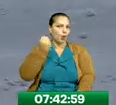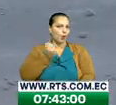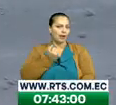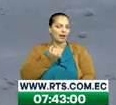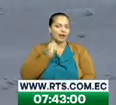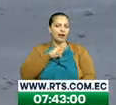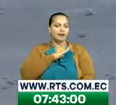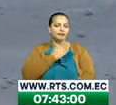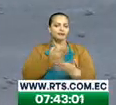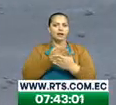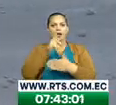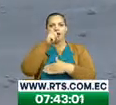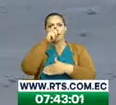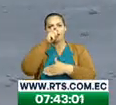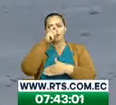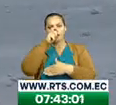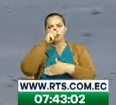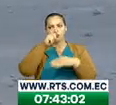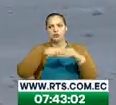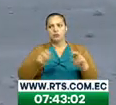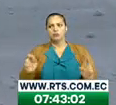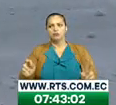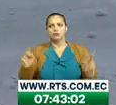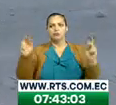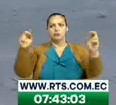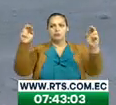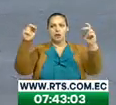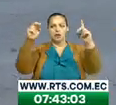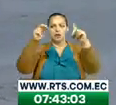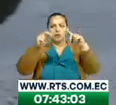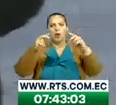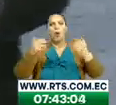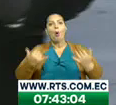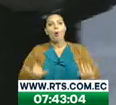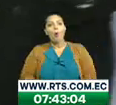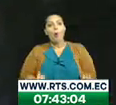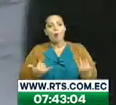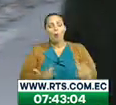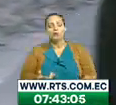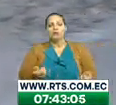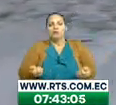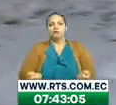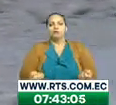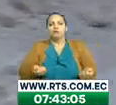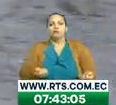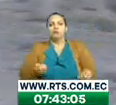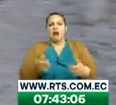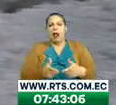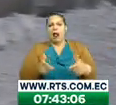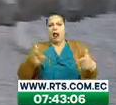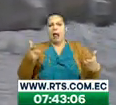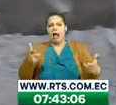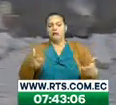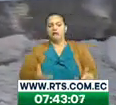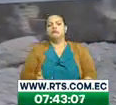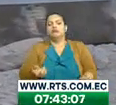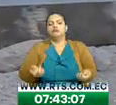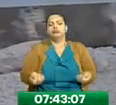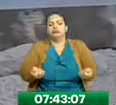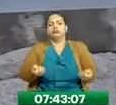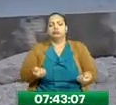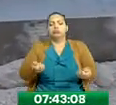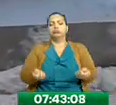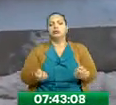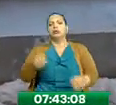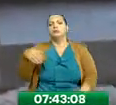donde un tráiler se impactó contra este puente, con el que era el puente peatonal y que